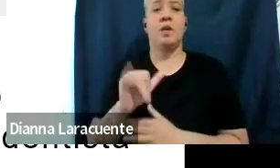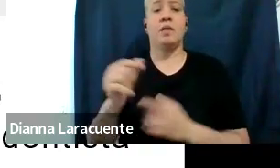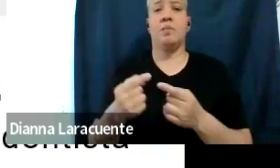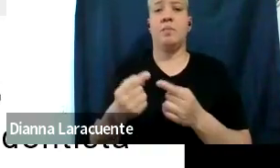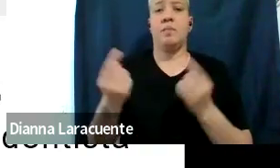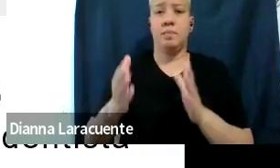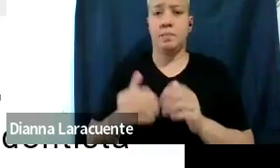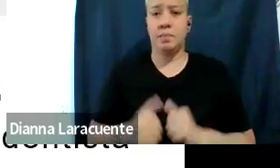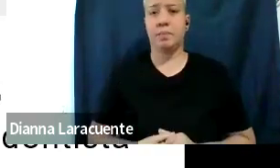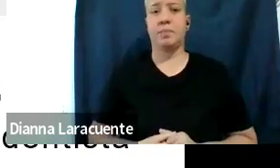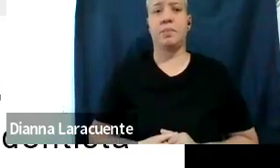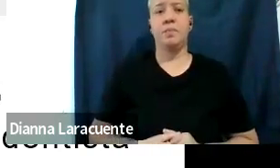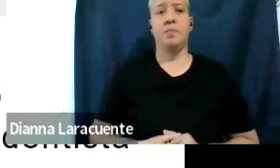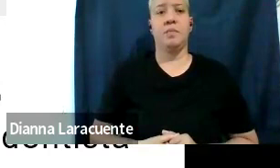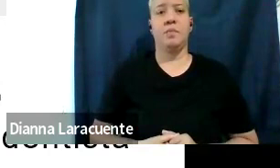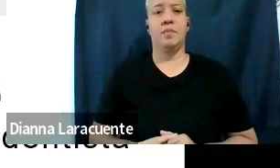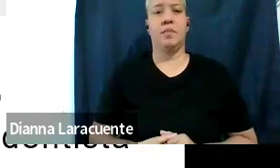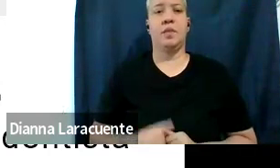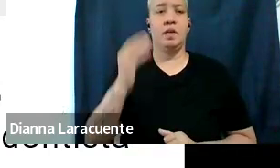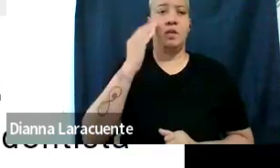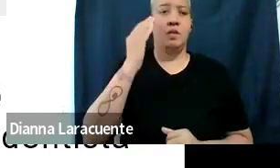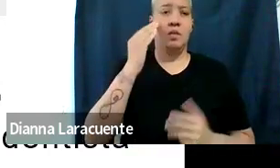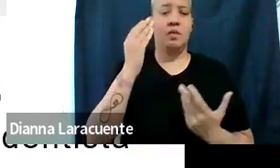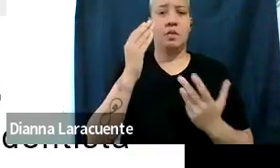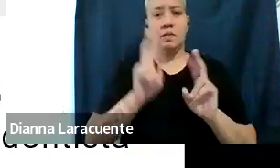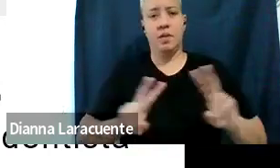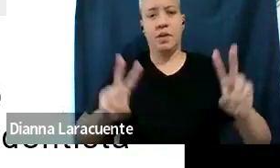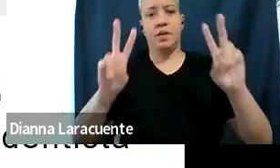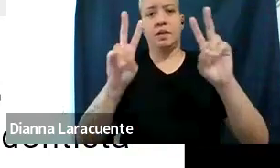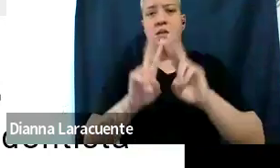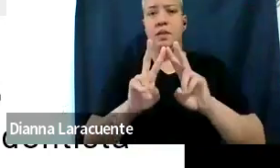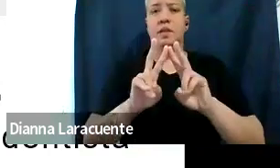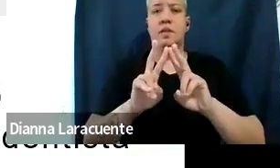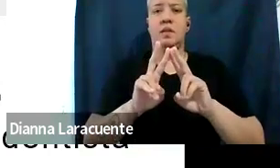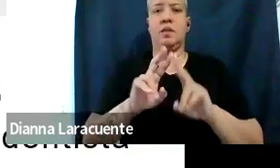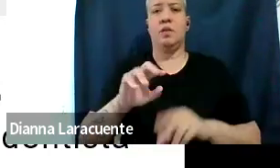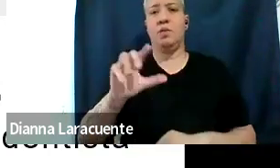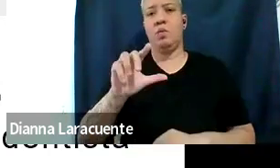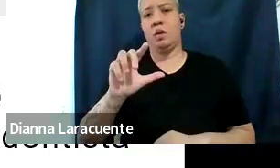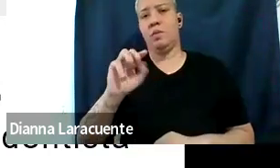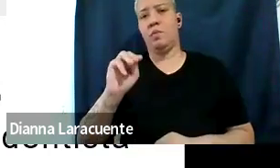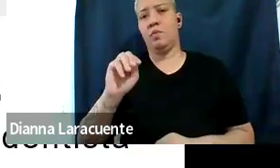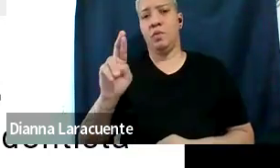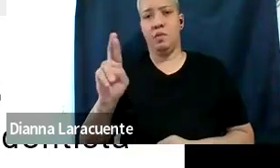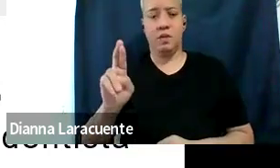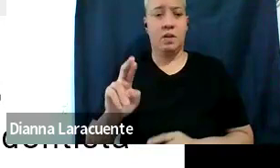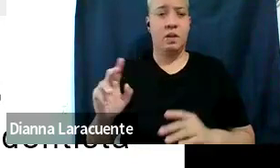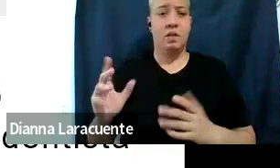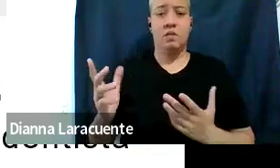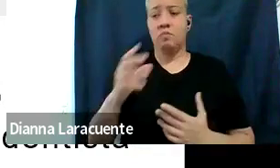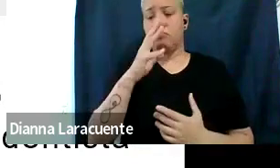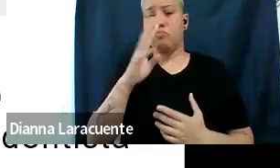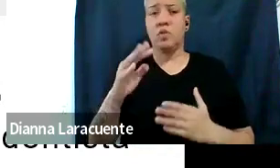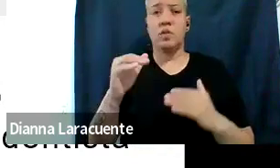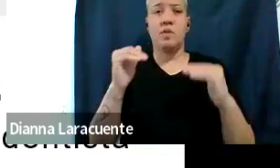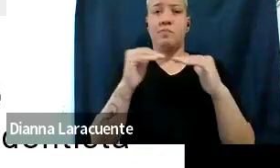adversarios. Sabíamos lo que valía moralmente Muñoz Rivera, como a los indiferentes que tan